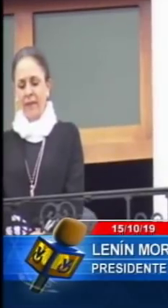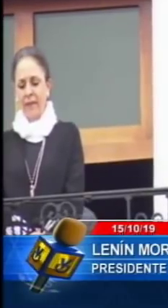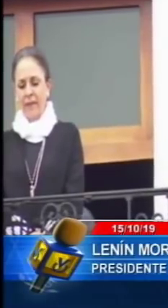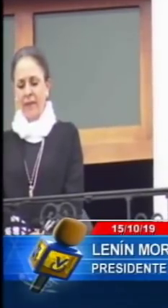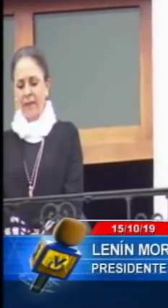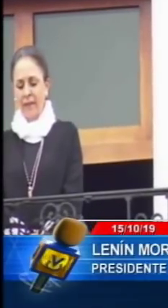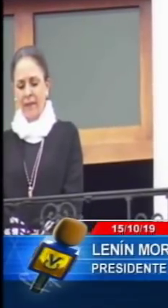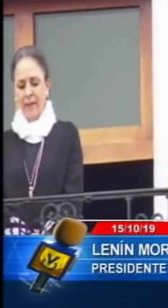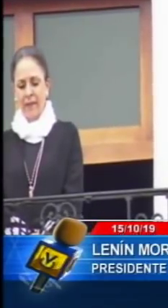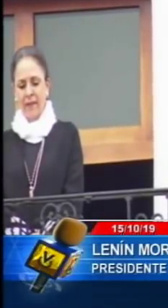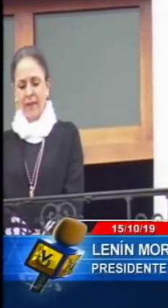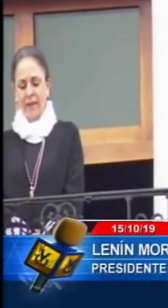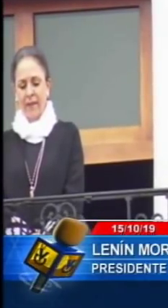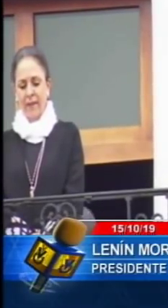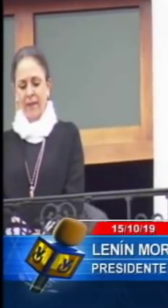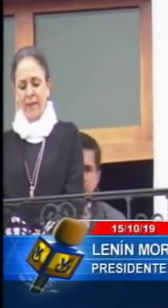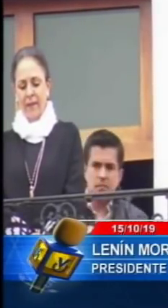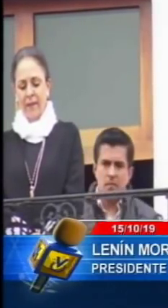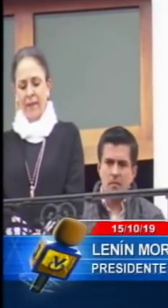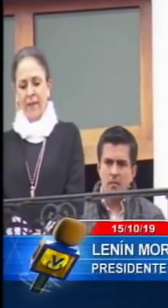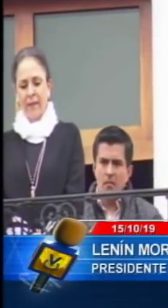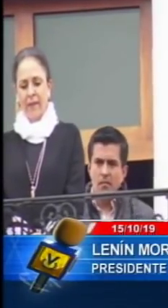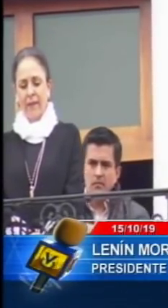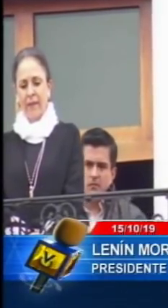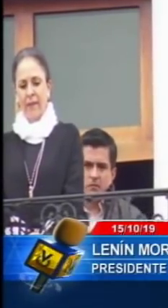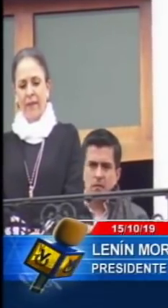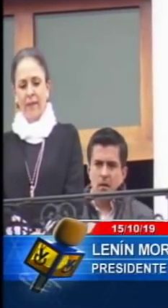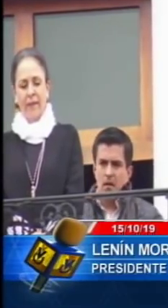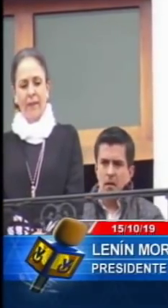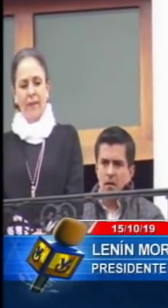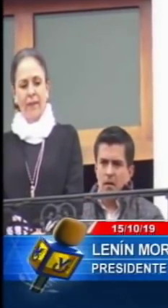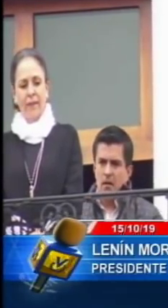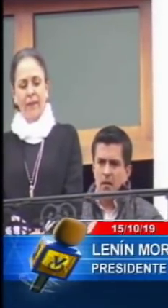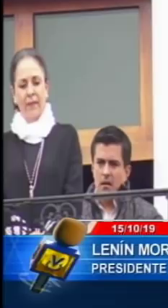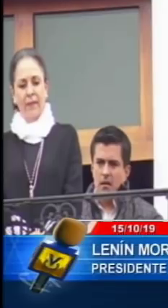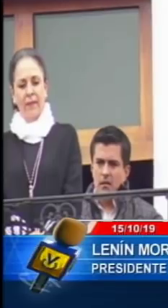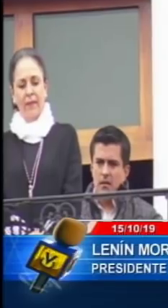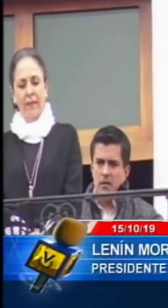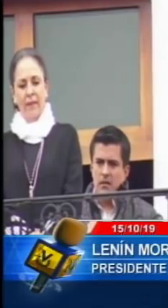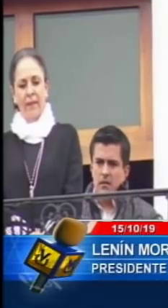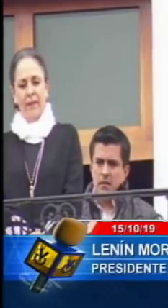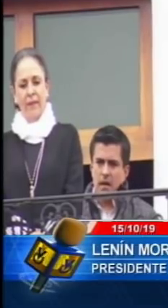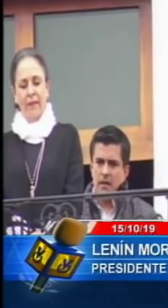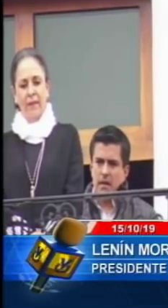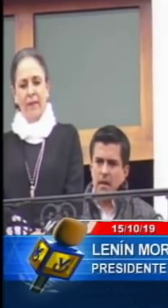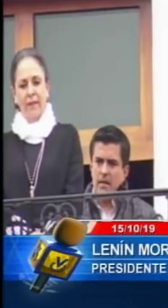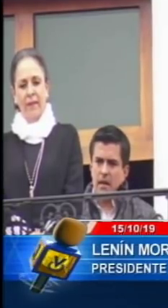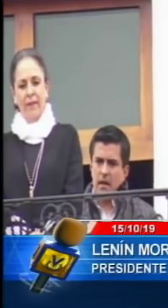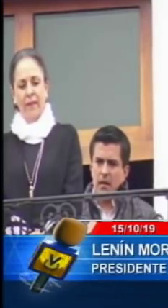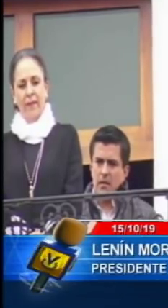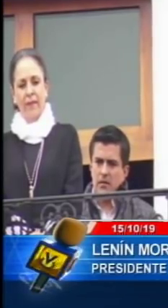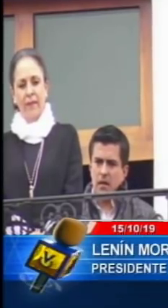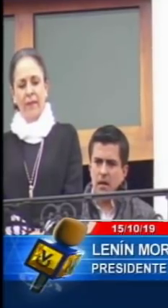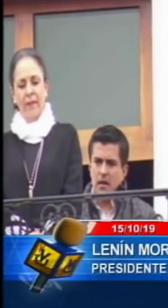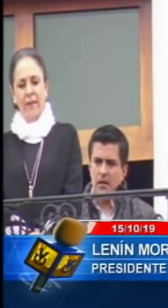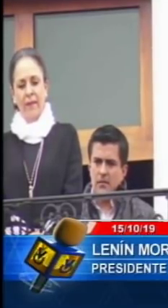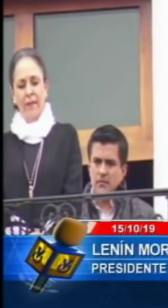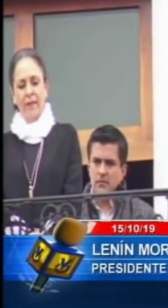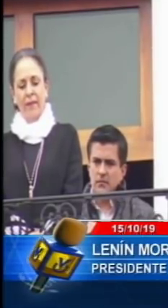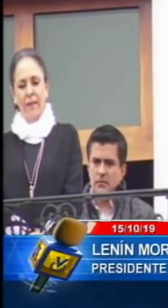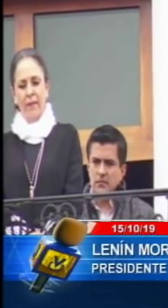los más desvalidos, a los olvidados de entre los olvidados. Ahora sí viene el decreto. El